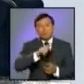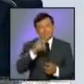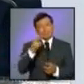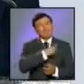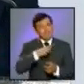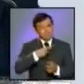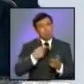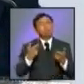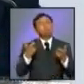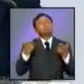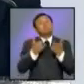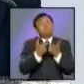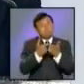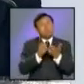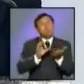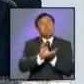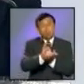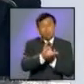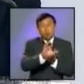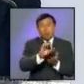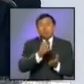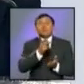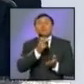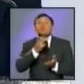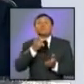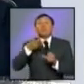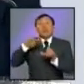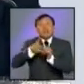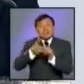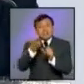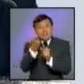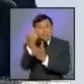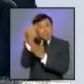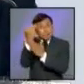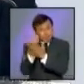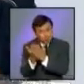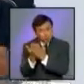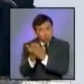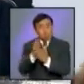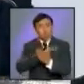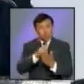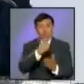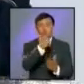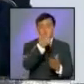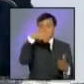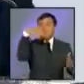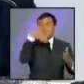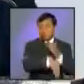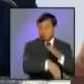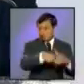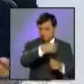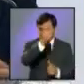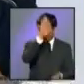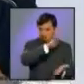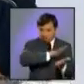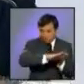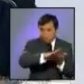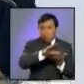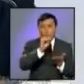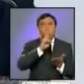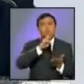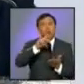bajo esa ideología Entonces si hay corrupción pero la corrupción fuerte está en el